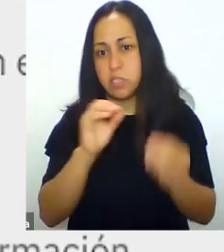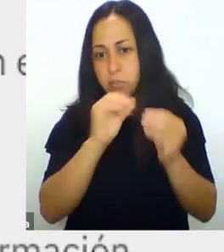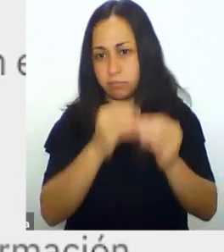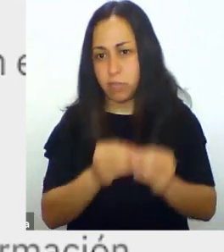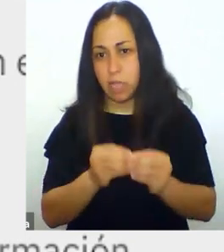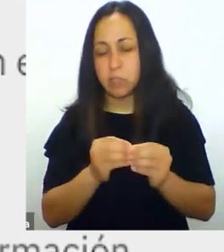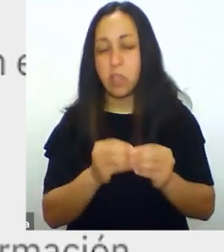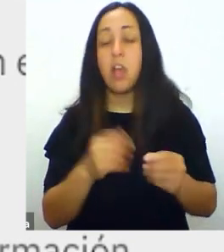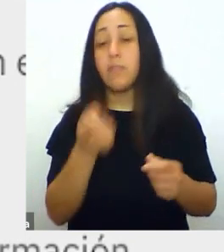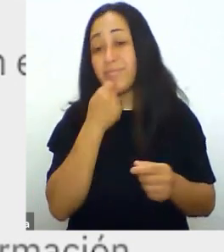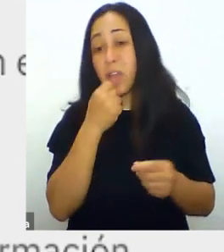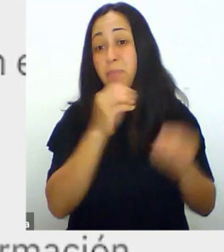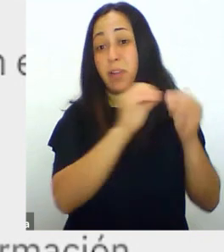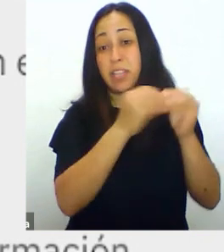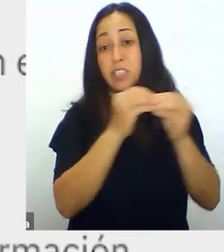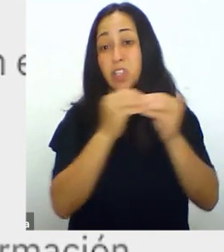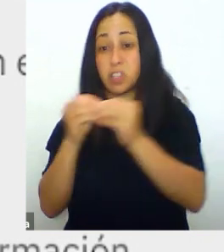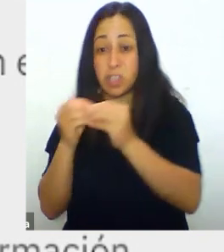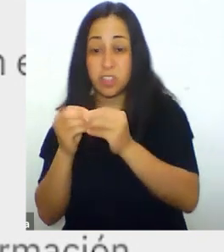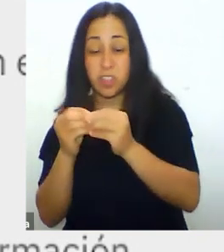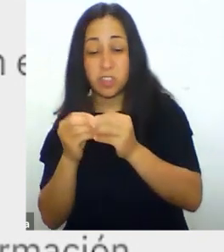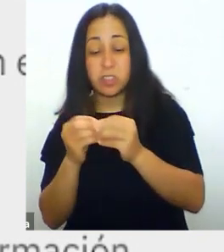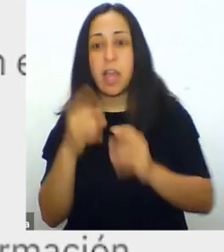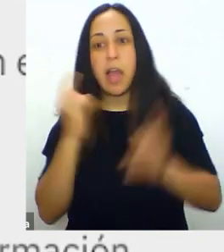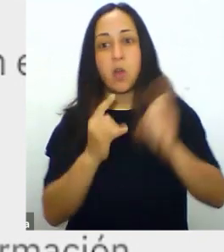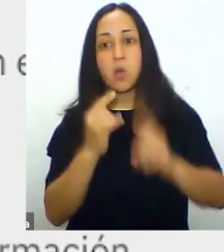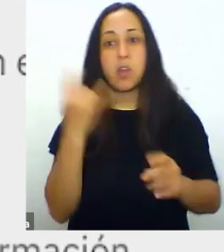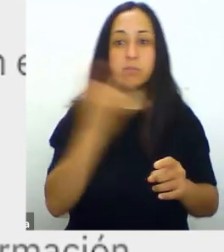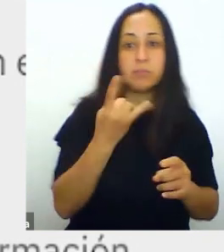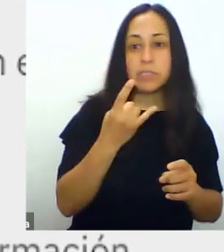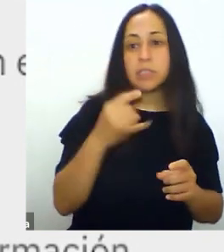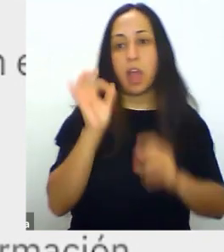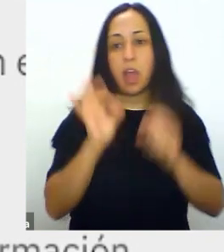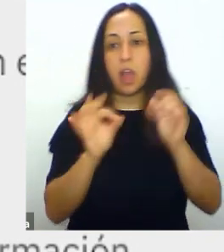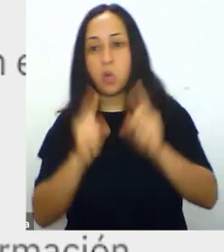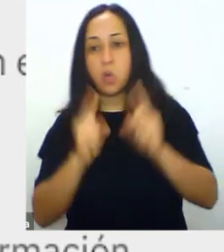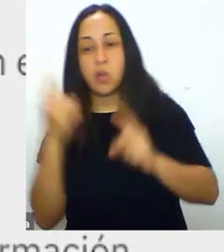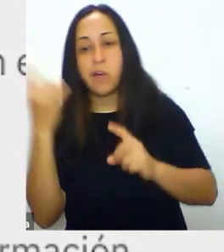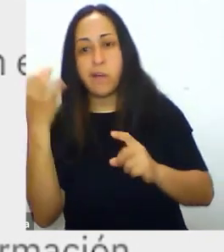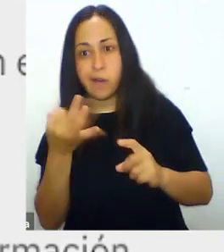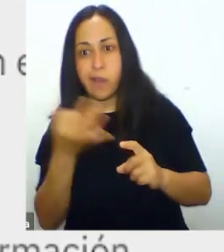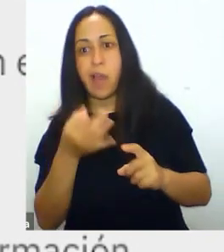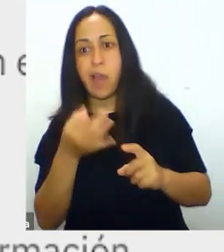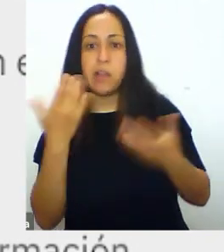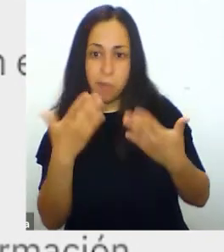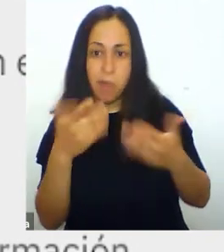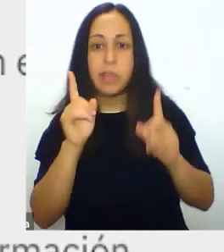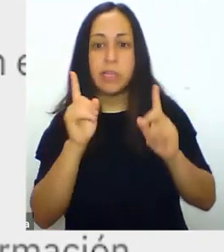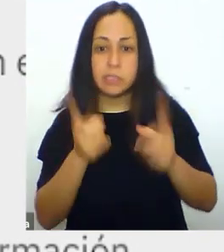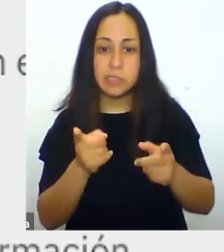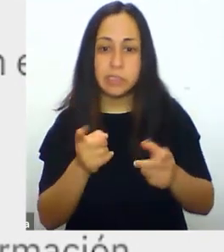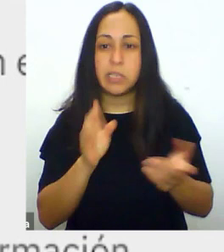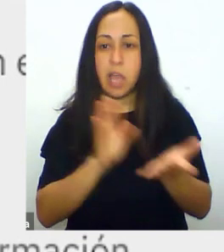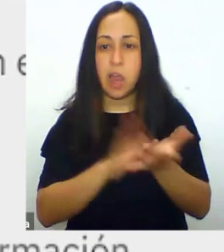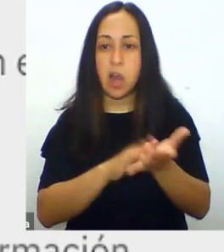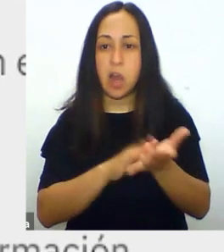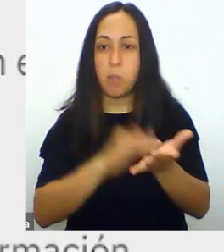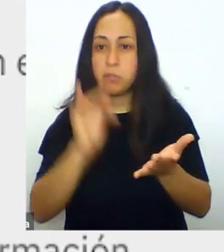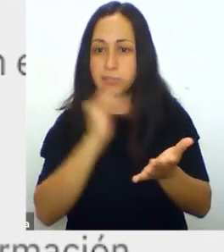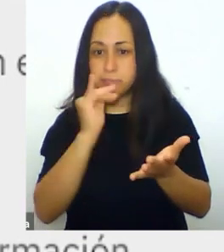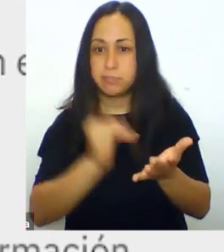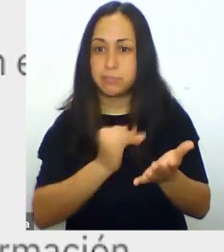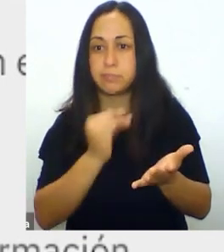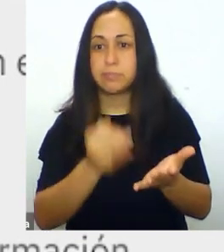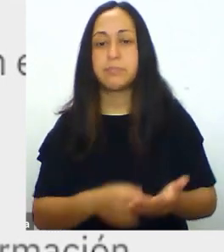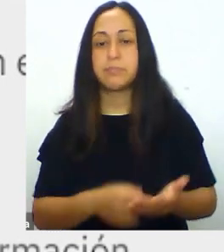casos ficticios en su mayoría, algunos basados de repente en casos reales también que en algún momento escuchamos desde